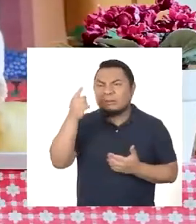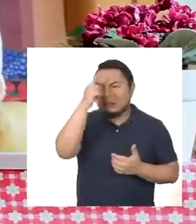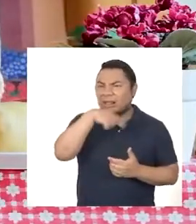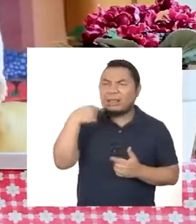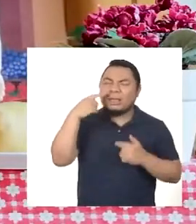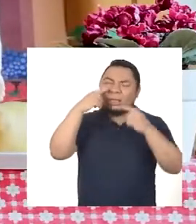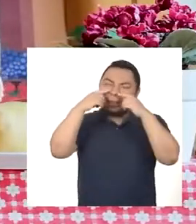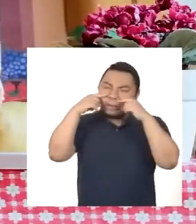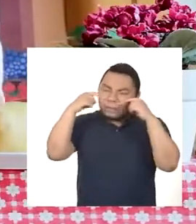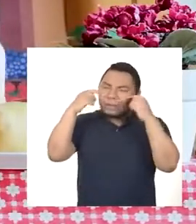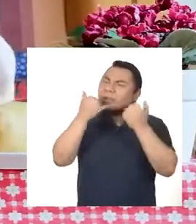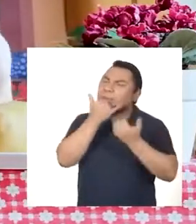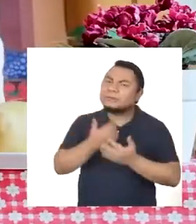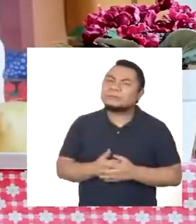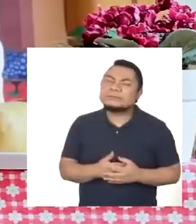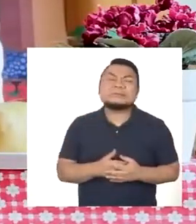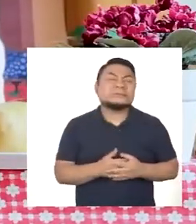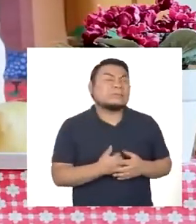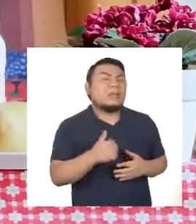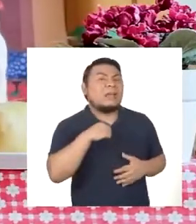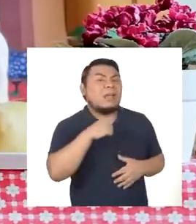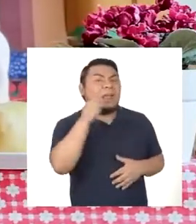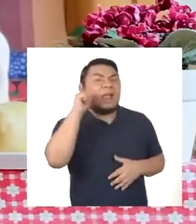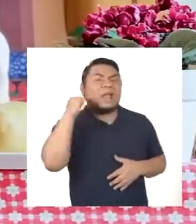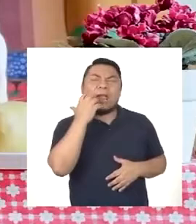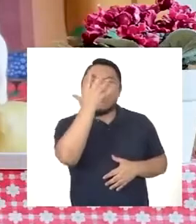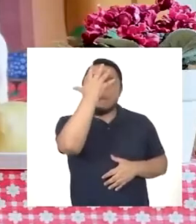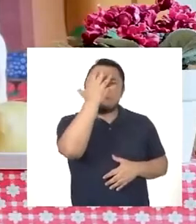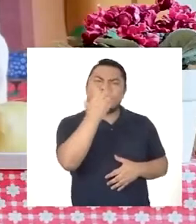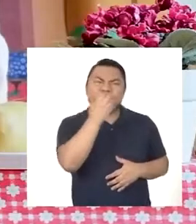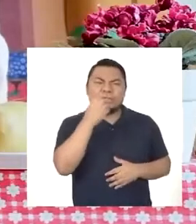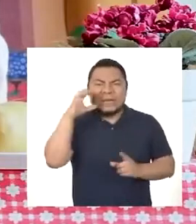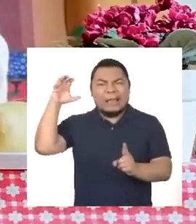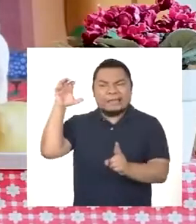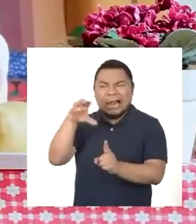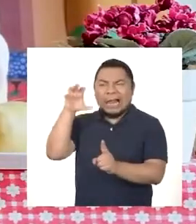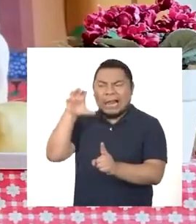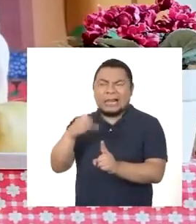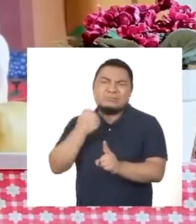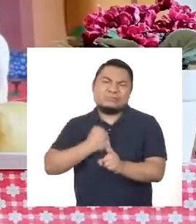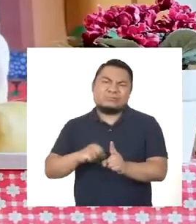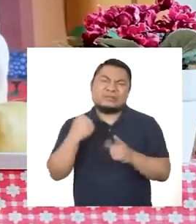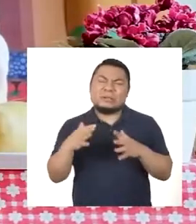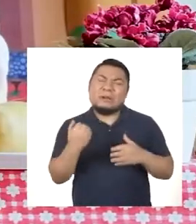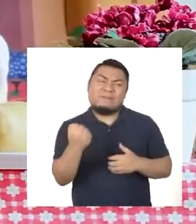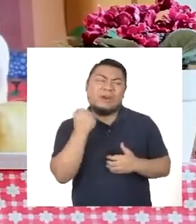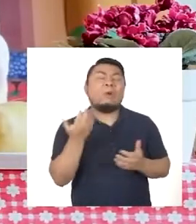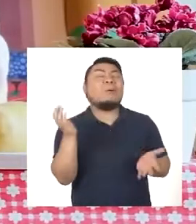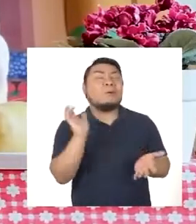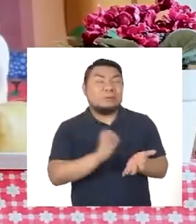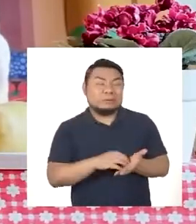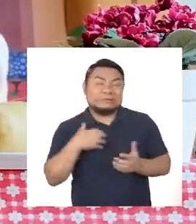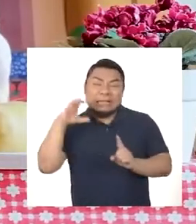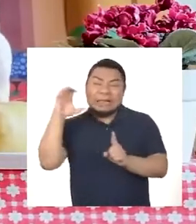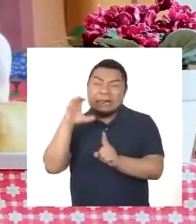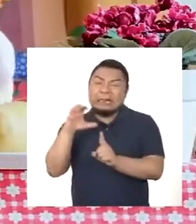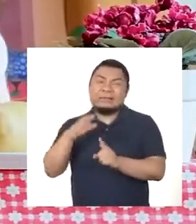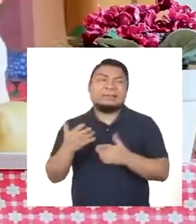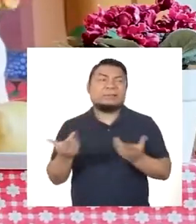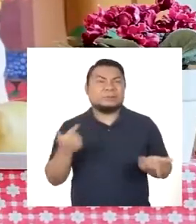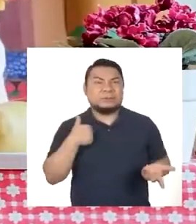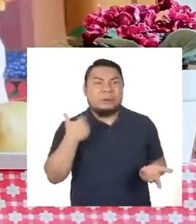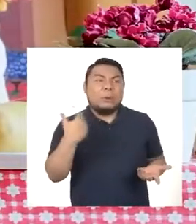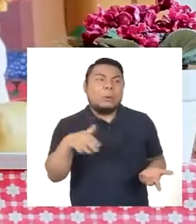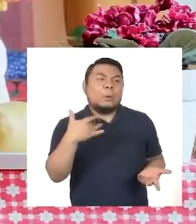demacrada. Ayer me molesté tanto que le grité fuerte de nuevo. Me descontrolé. A veces siento que soy mala